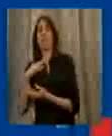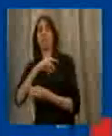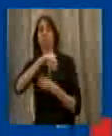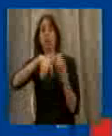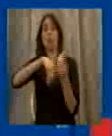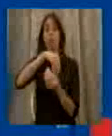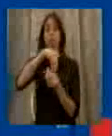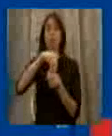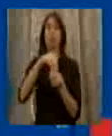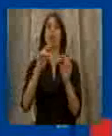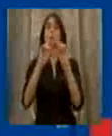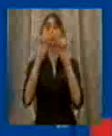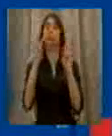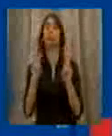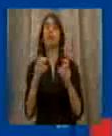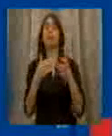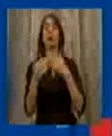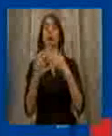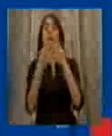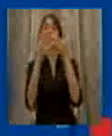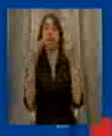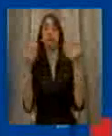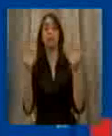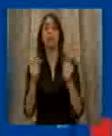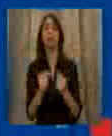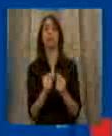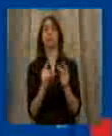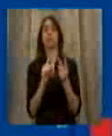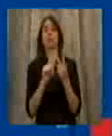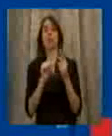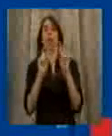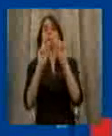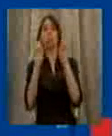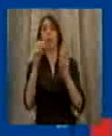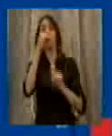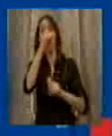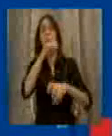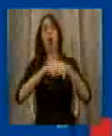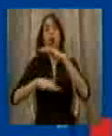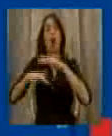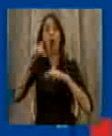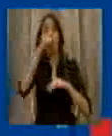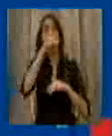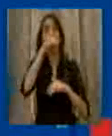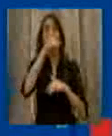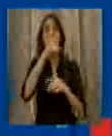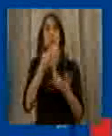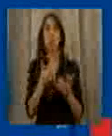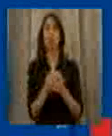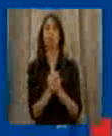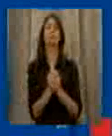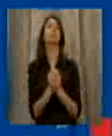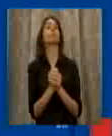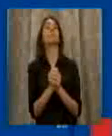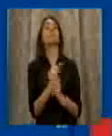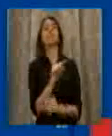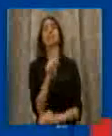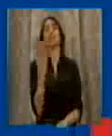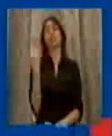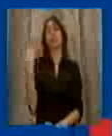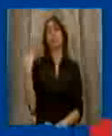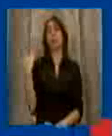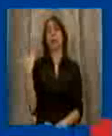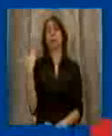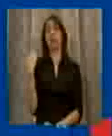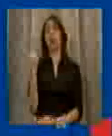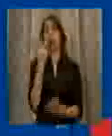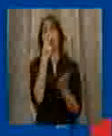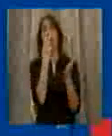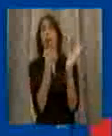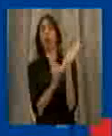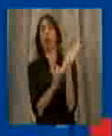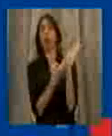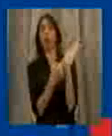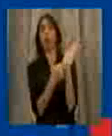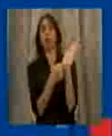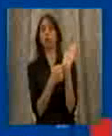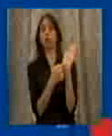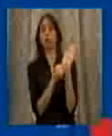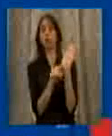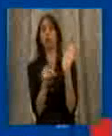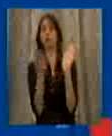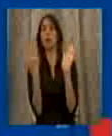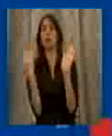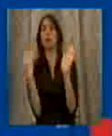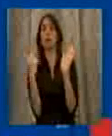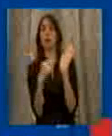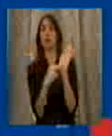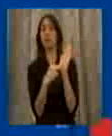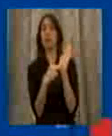de la transparencia o el tema de la corrupción, acabamos de conocer hace poco, semana atrás, la semana